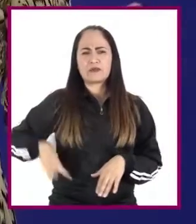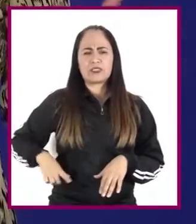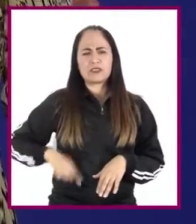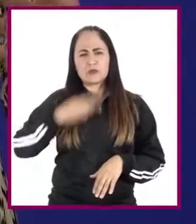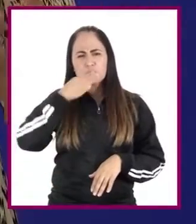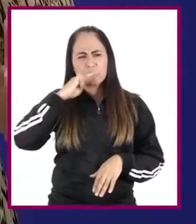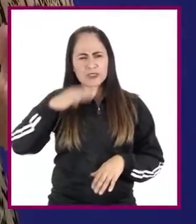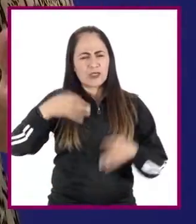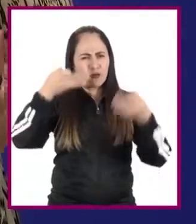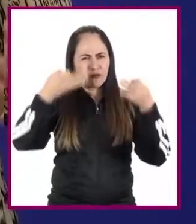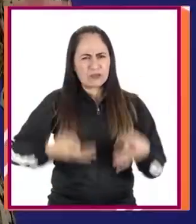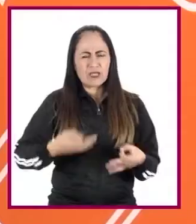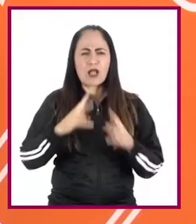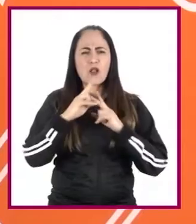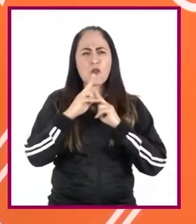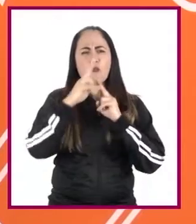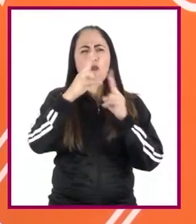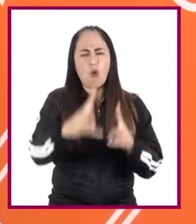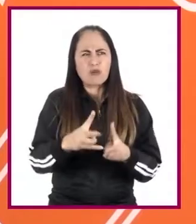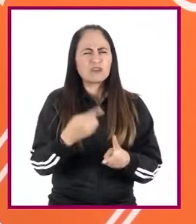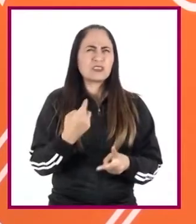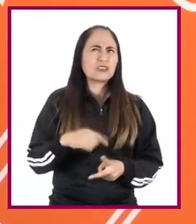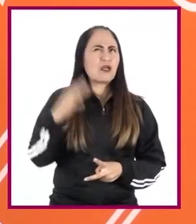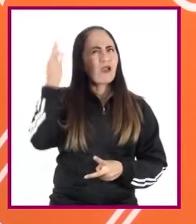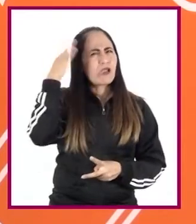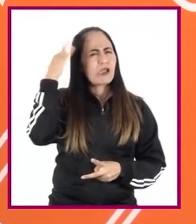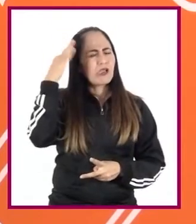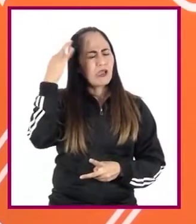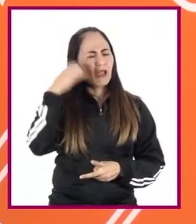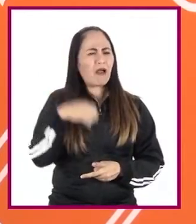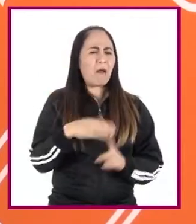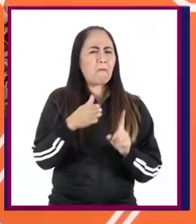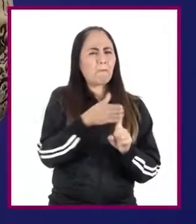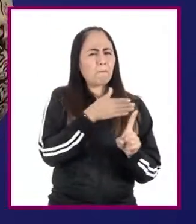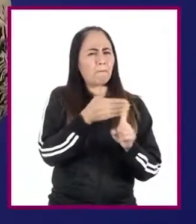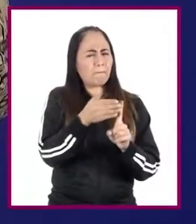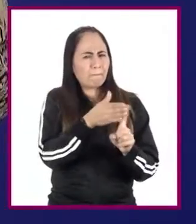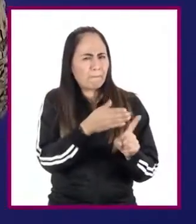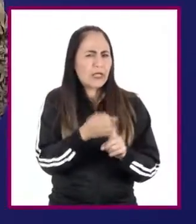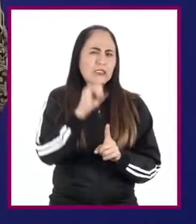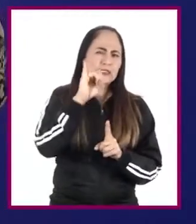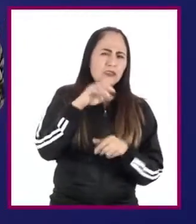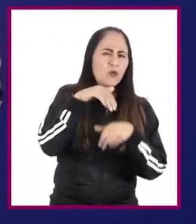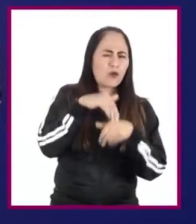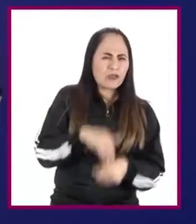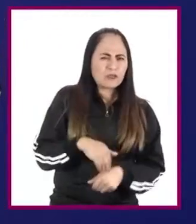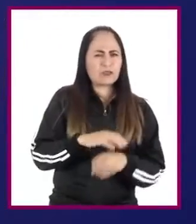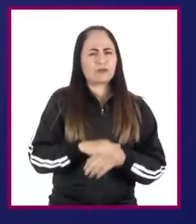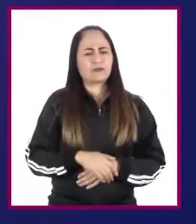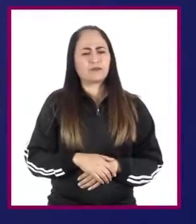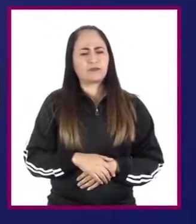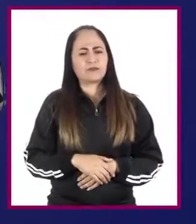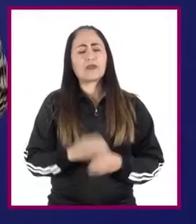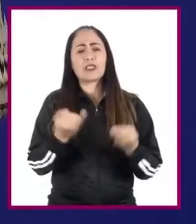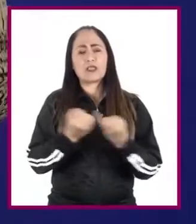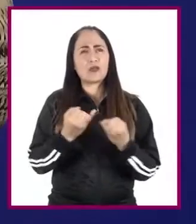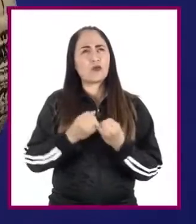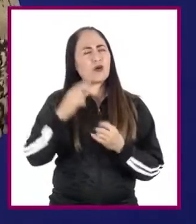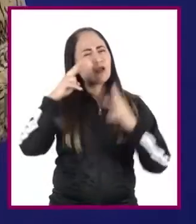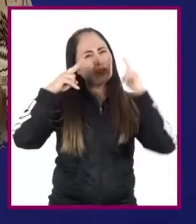a influir para persuadir al que escucha y van a ayudar también a algo muy importante, la creación de las